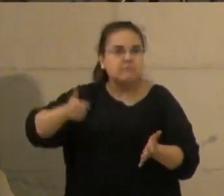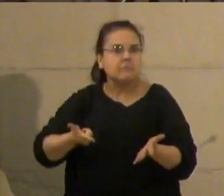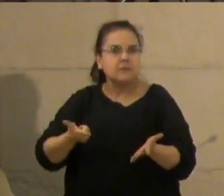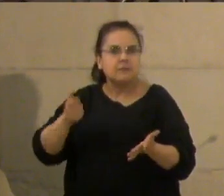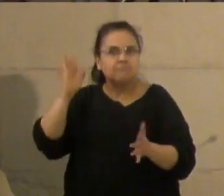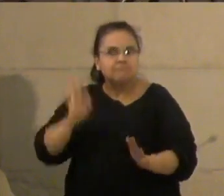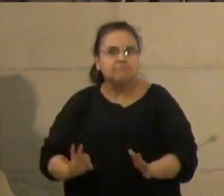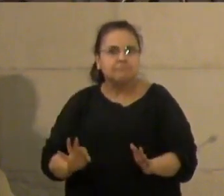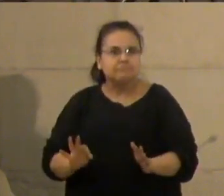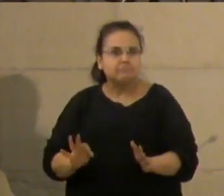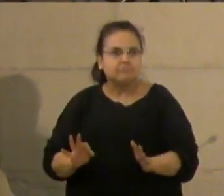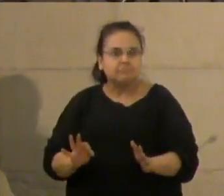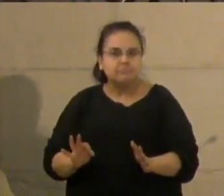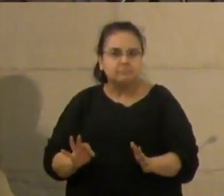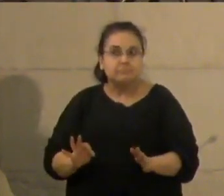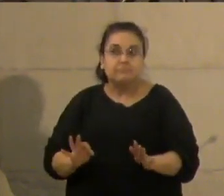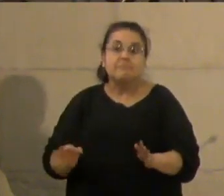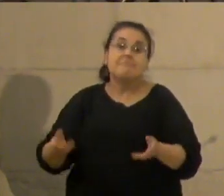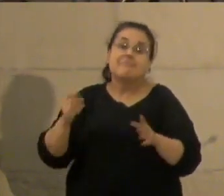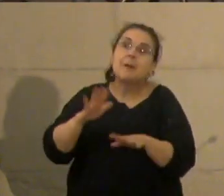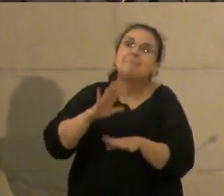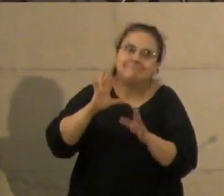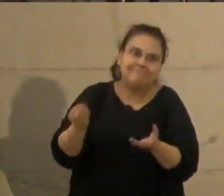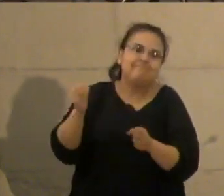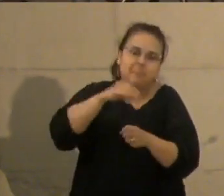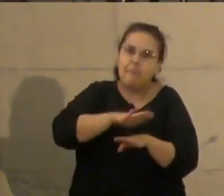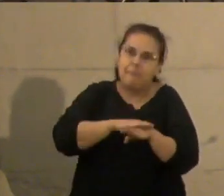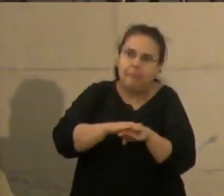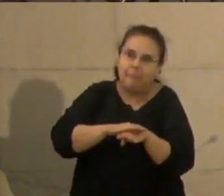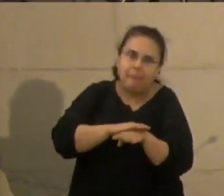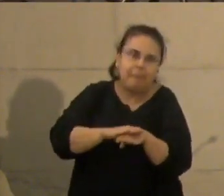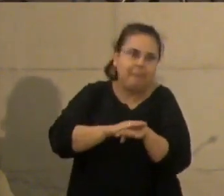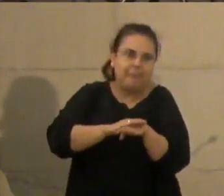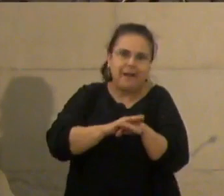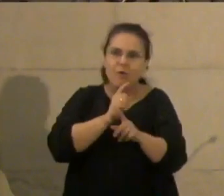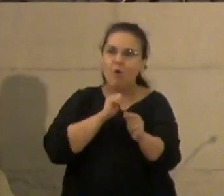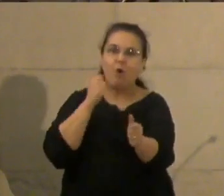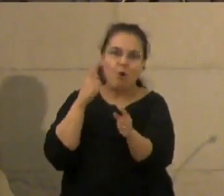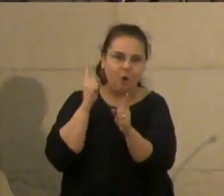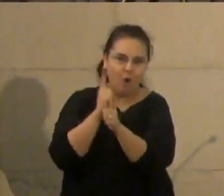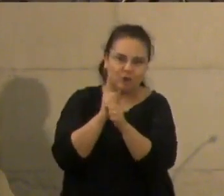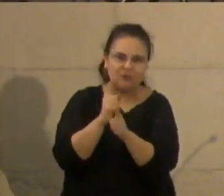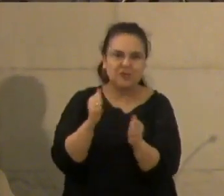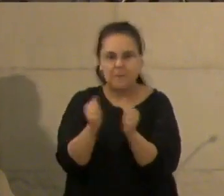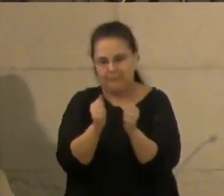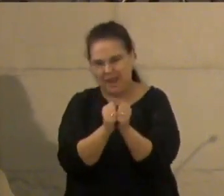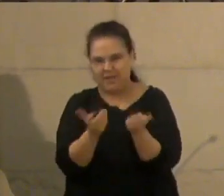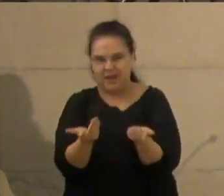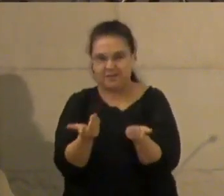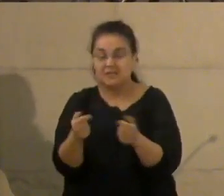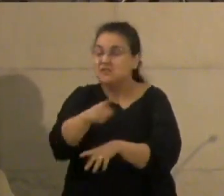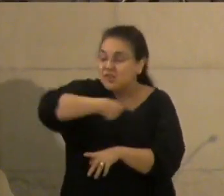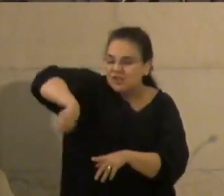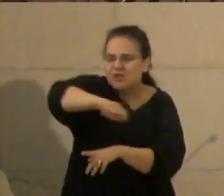verdad. Eso supondrá incorporar el perdón como arma ante las piedras. Eso nos llevará a ser más